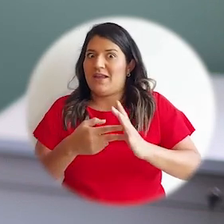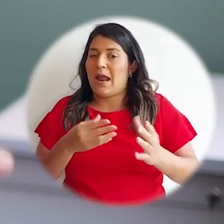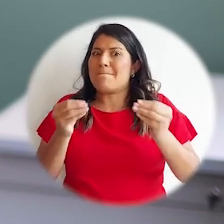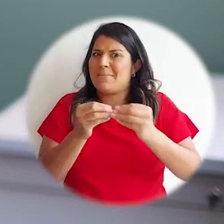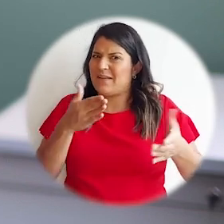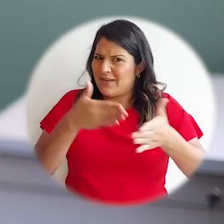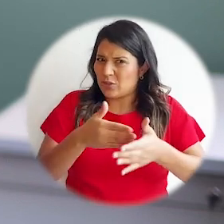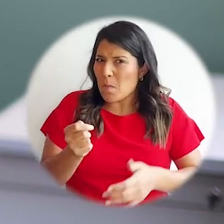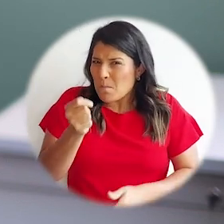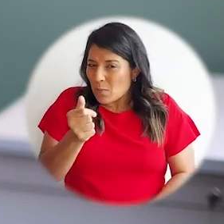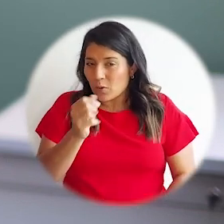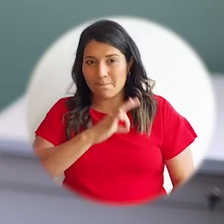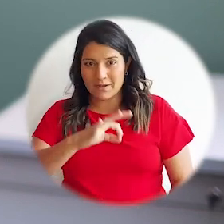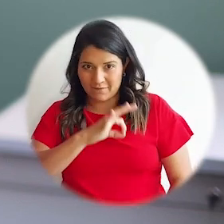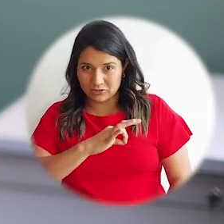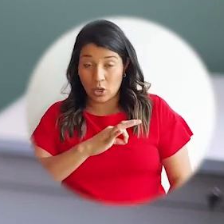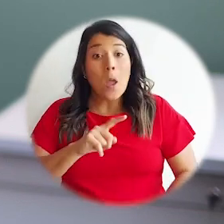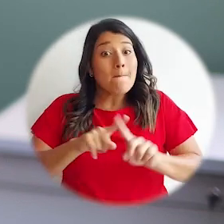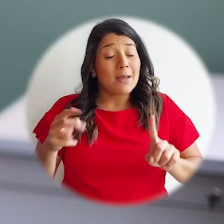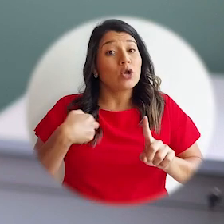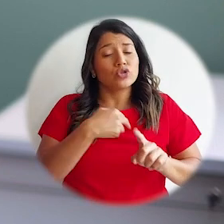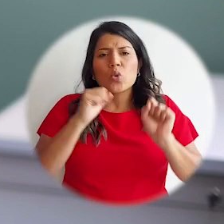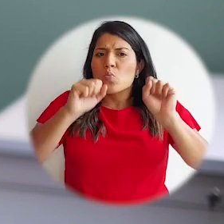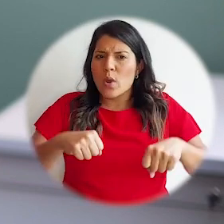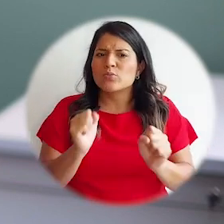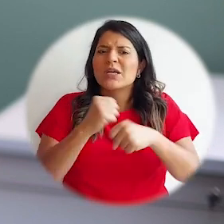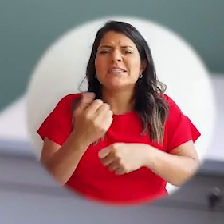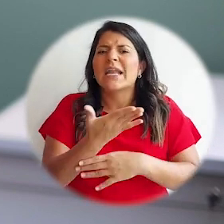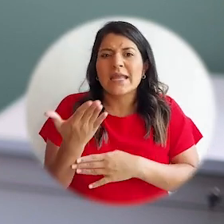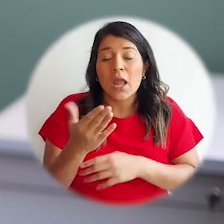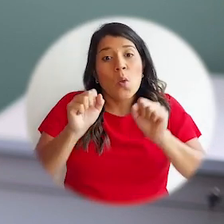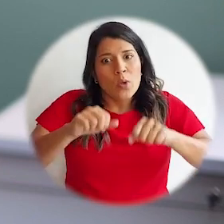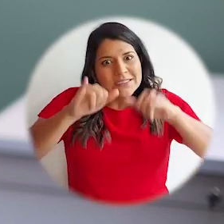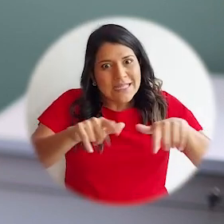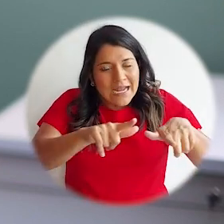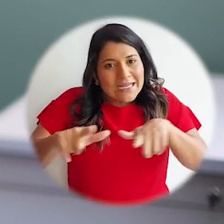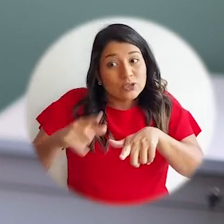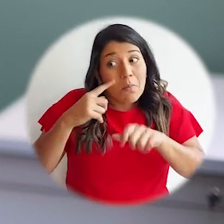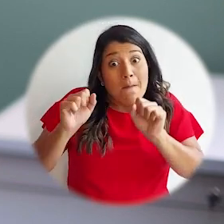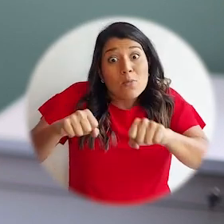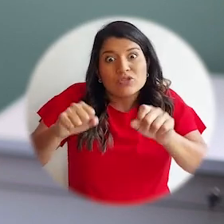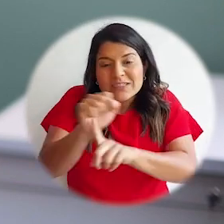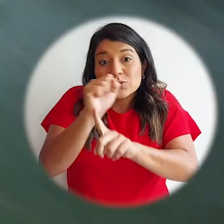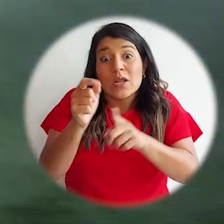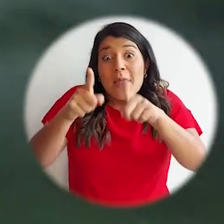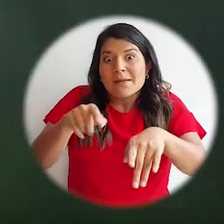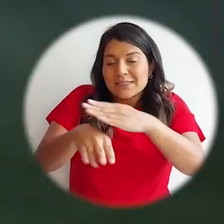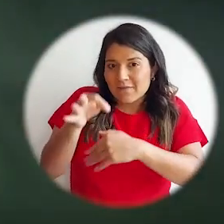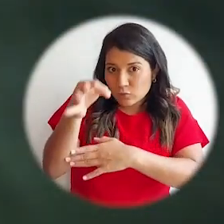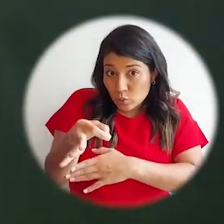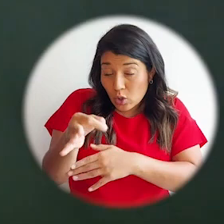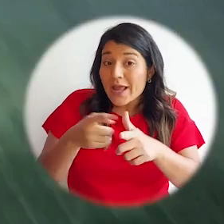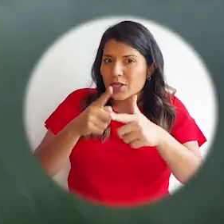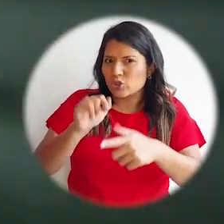causando más daños que beneficios. Lo que sí podemos hacer es preparar las carteras para los escenarios más probables que se vean en el camino. De esta